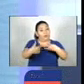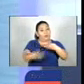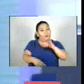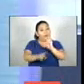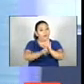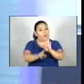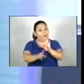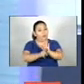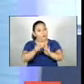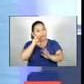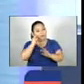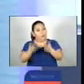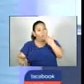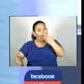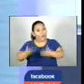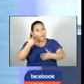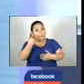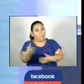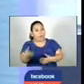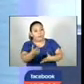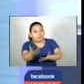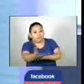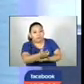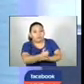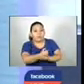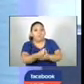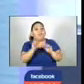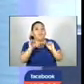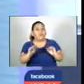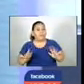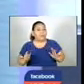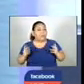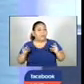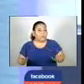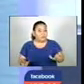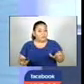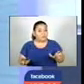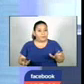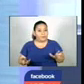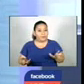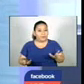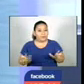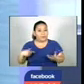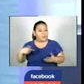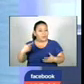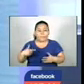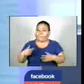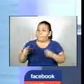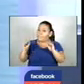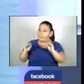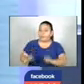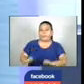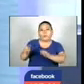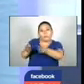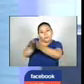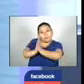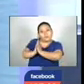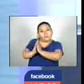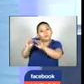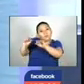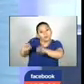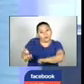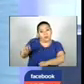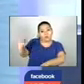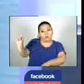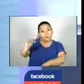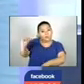estos casos de posibles acaparamientos. Siempre esto se realizará a través de la solicitud y el